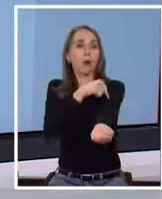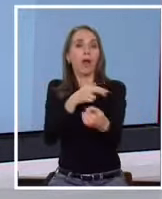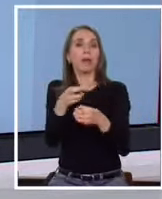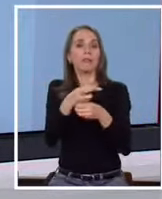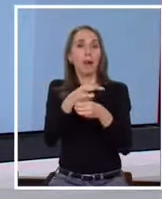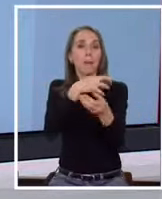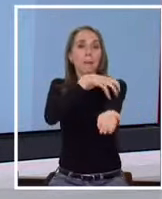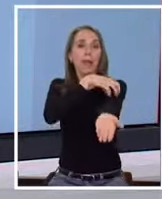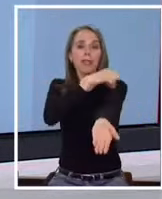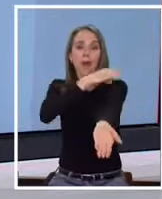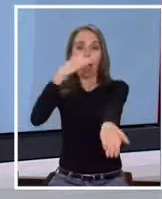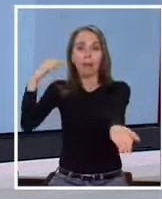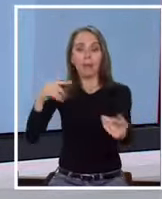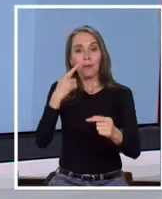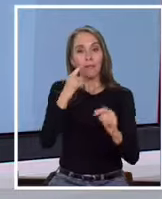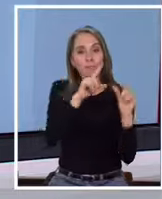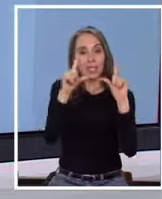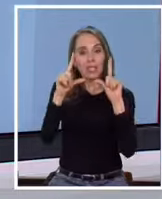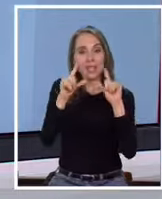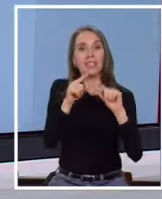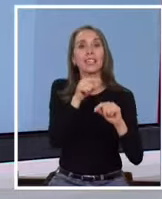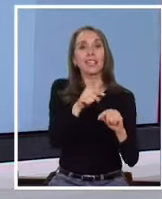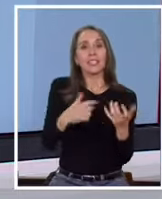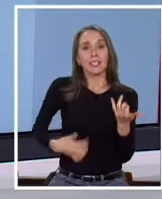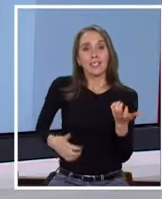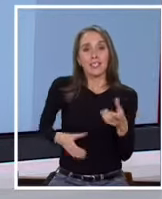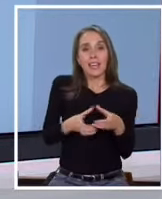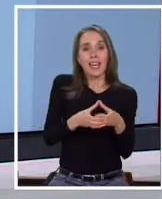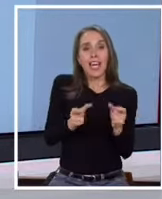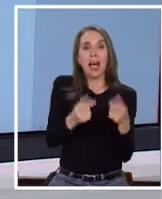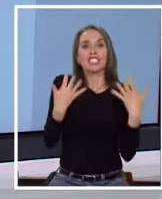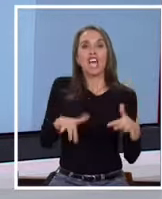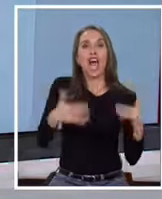recorrido por esos múltiples rincones donde han tocado los Jaivas.